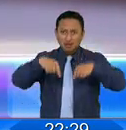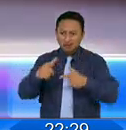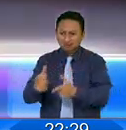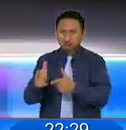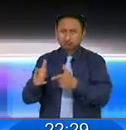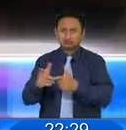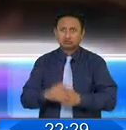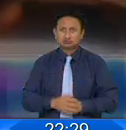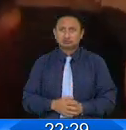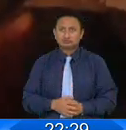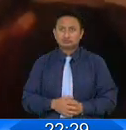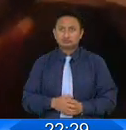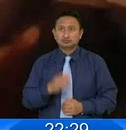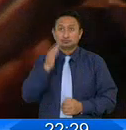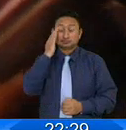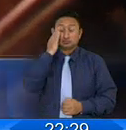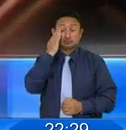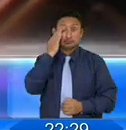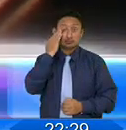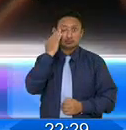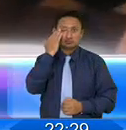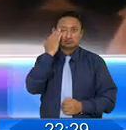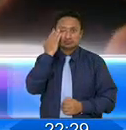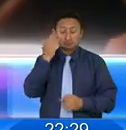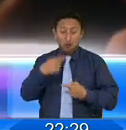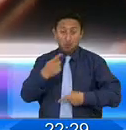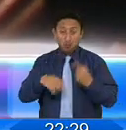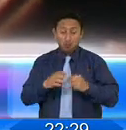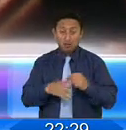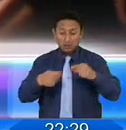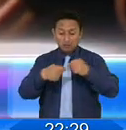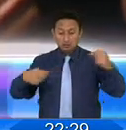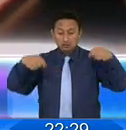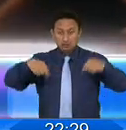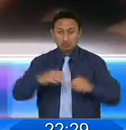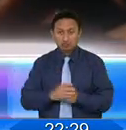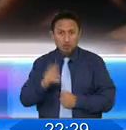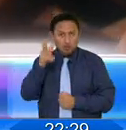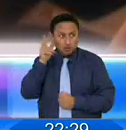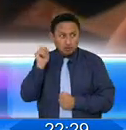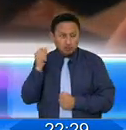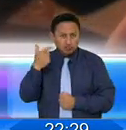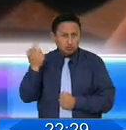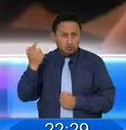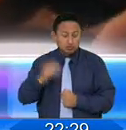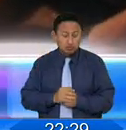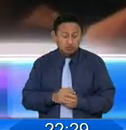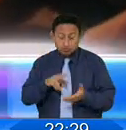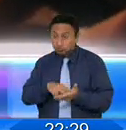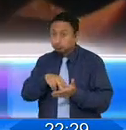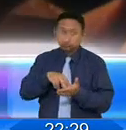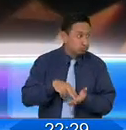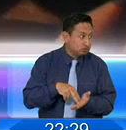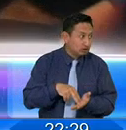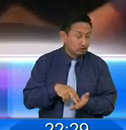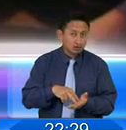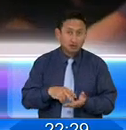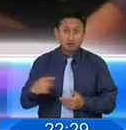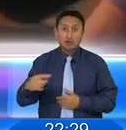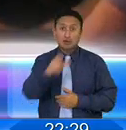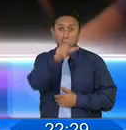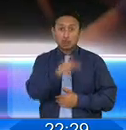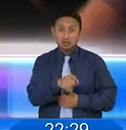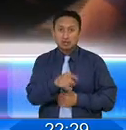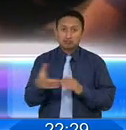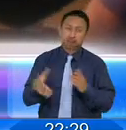objetivo. El negocito es de venta de chuzas. Entonces, simplemente escuchamos las balas. Ahí me levanté y fue le alcancé a ver al señor que